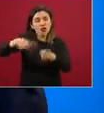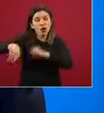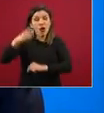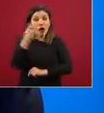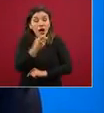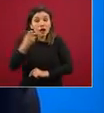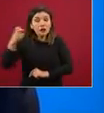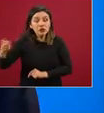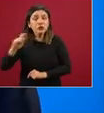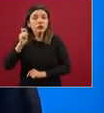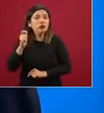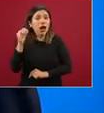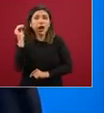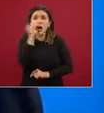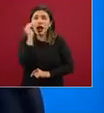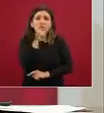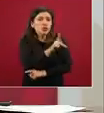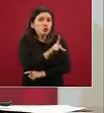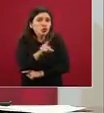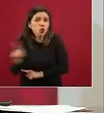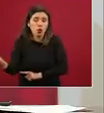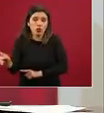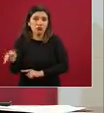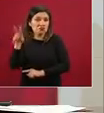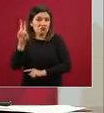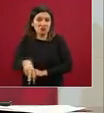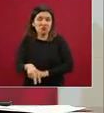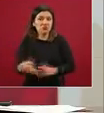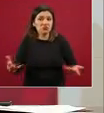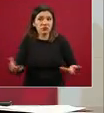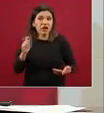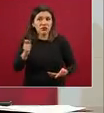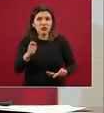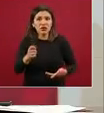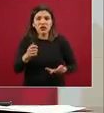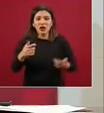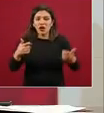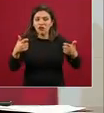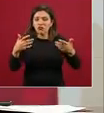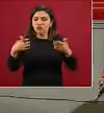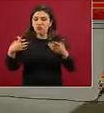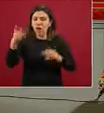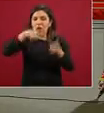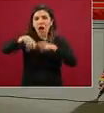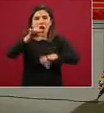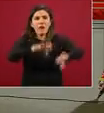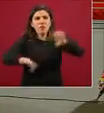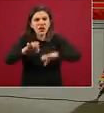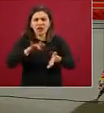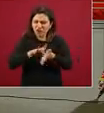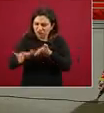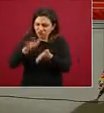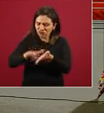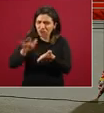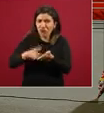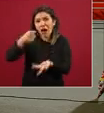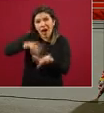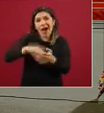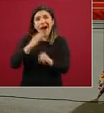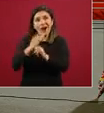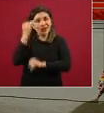sido totalmente gratuito. Ha sido una colaboración de estas empresas dentro de la